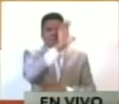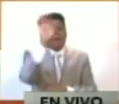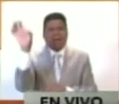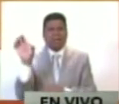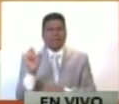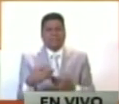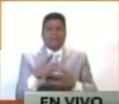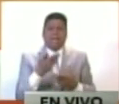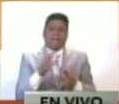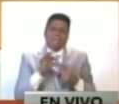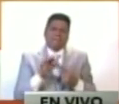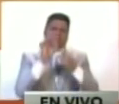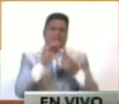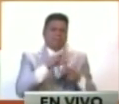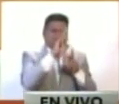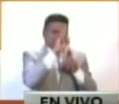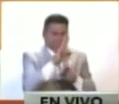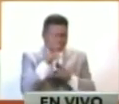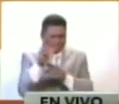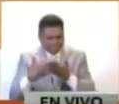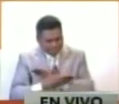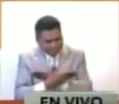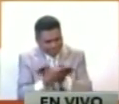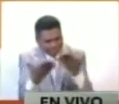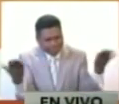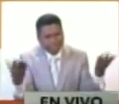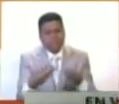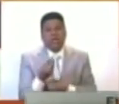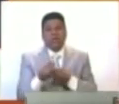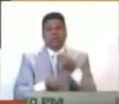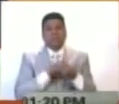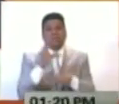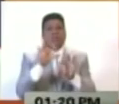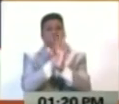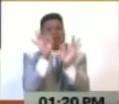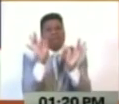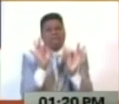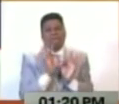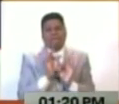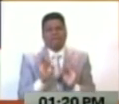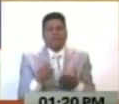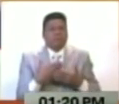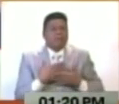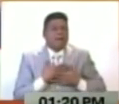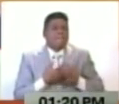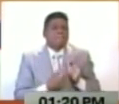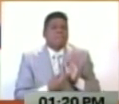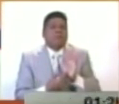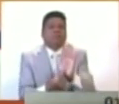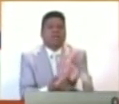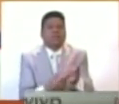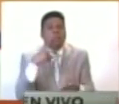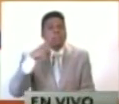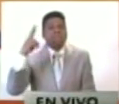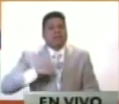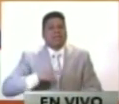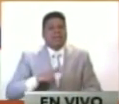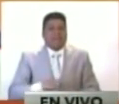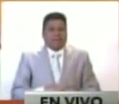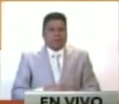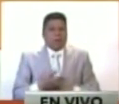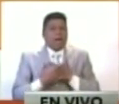especial reconocimiento, porque lo hicieron de una forma, bueno, reflejaron su verdadero amor por la